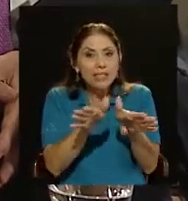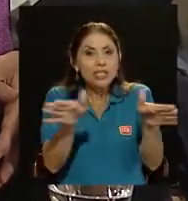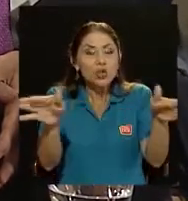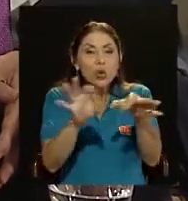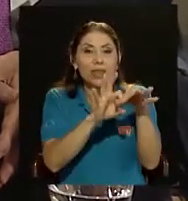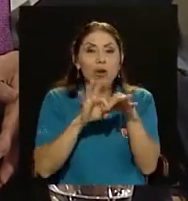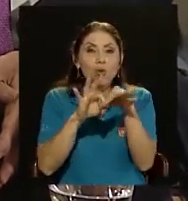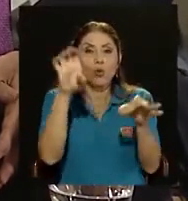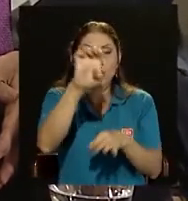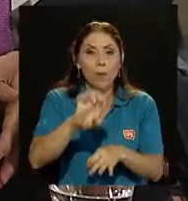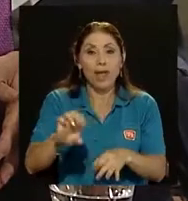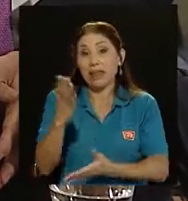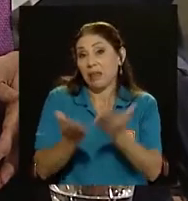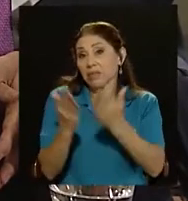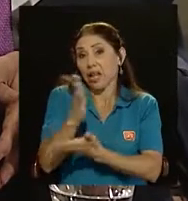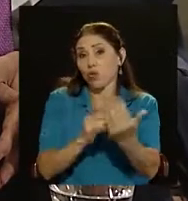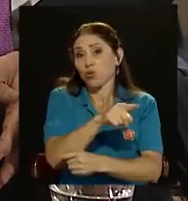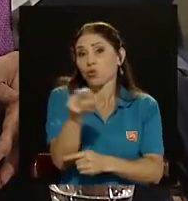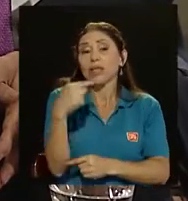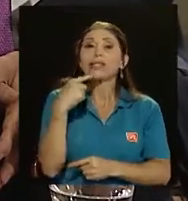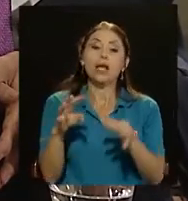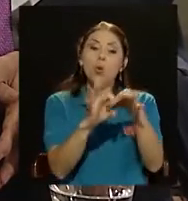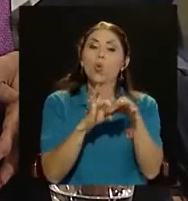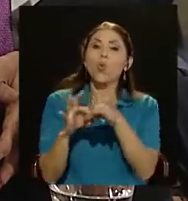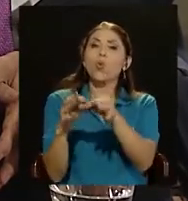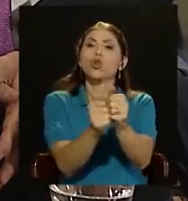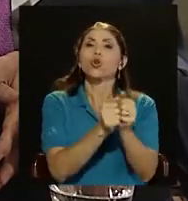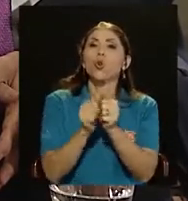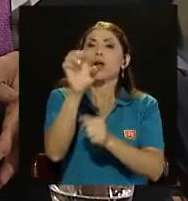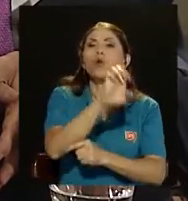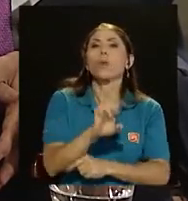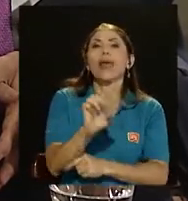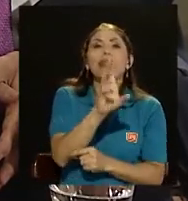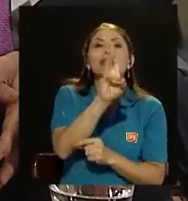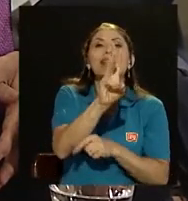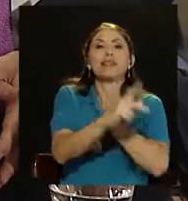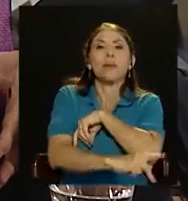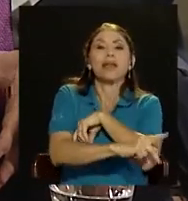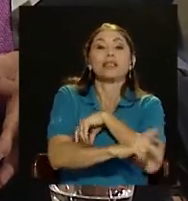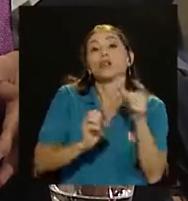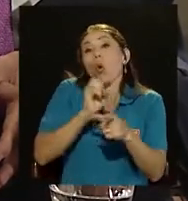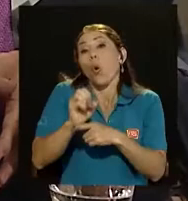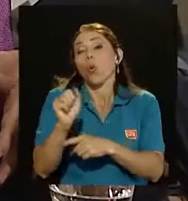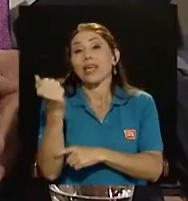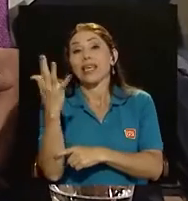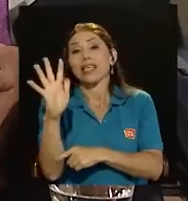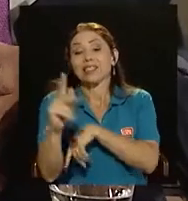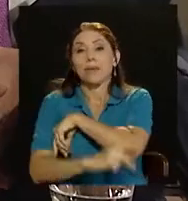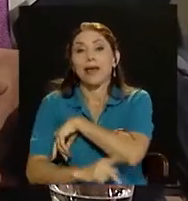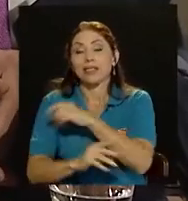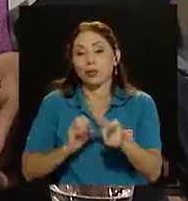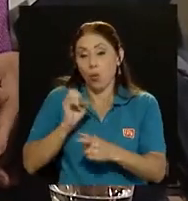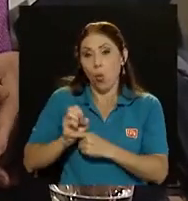de los 6, o la Unión Europea de los 15, o la Unión Europea de los